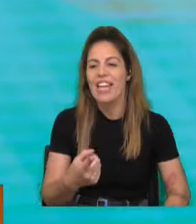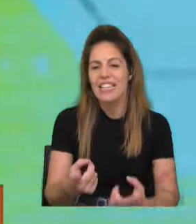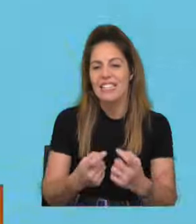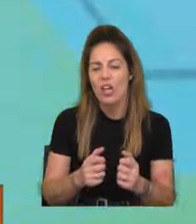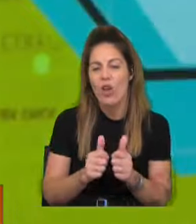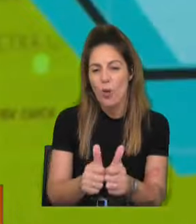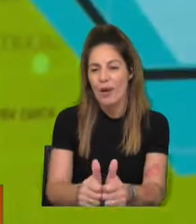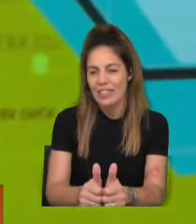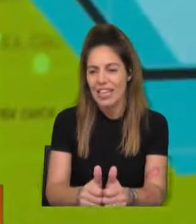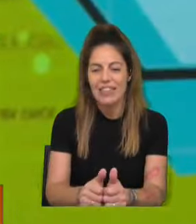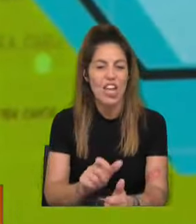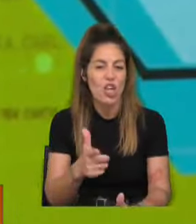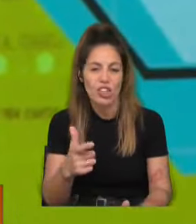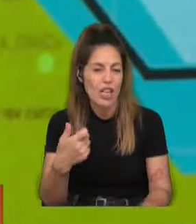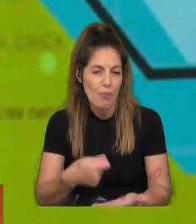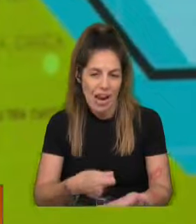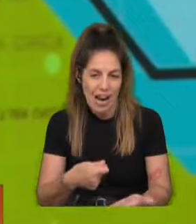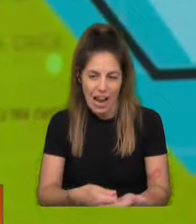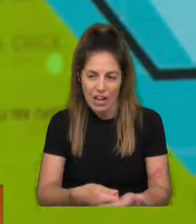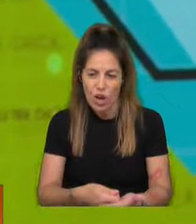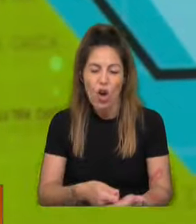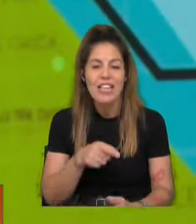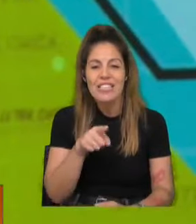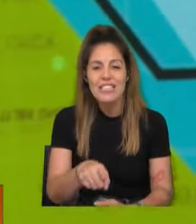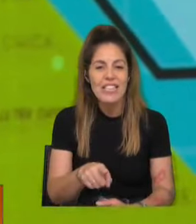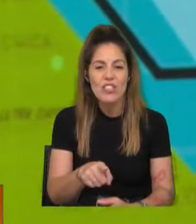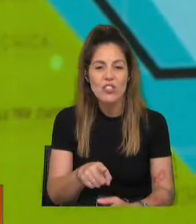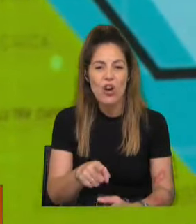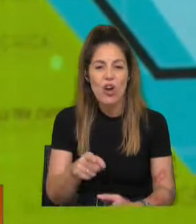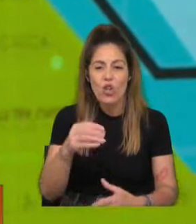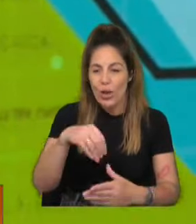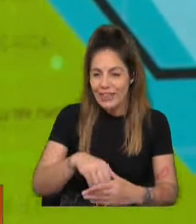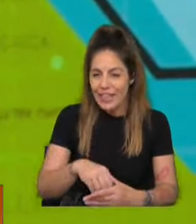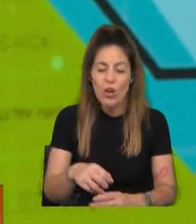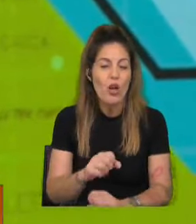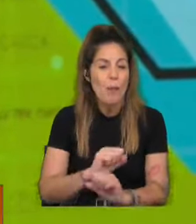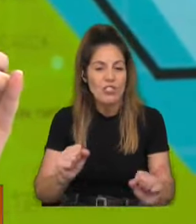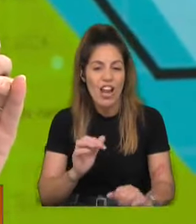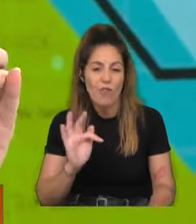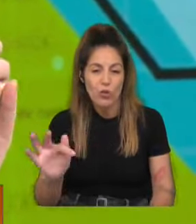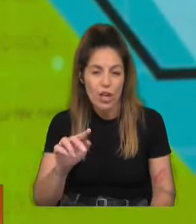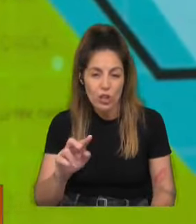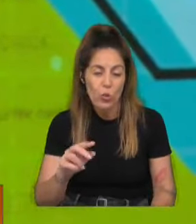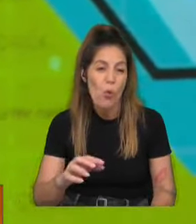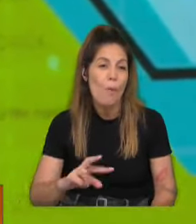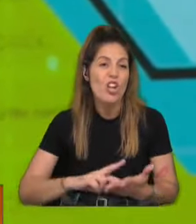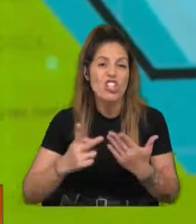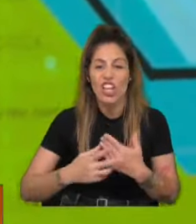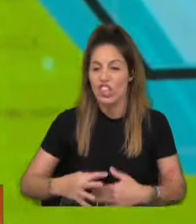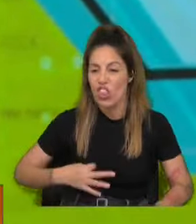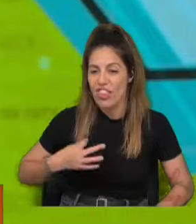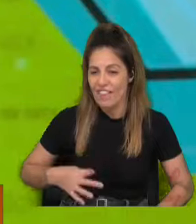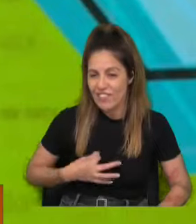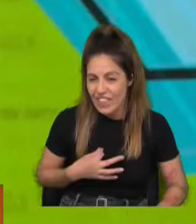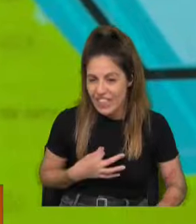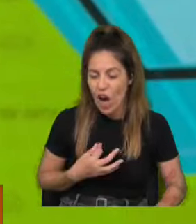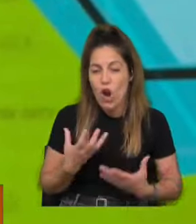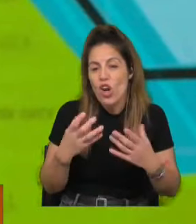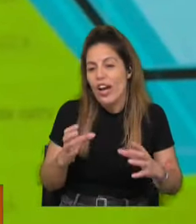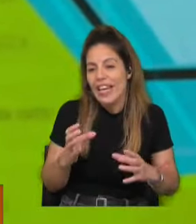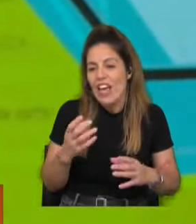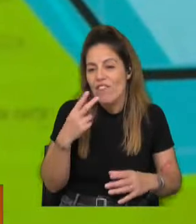componente personal y no tengas medios para costearlo Y si eso no es no forma parte de una posibilidad Futura en tu proyecto de vida y Y de alguna forma no lo quieres